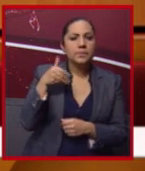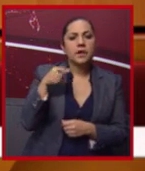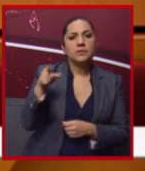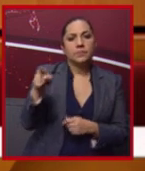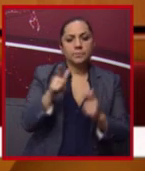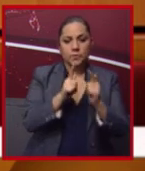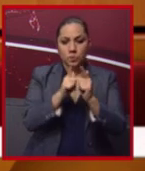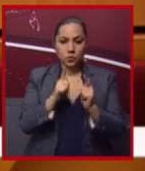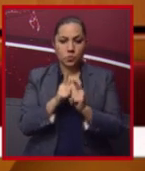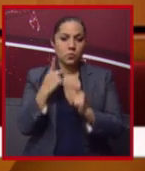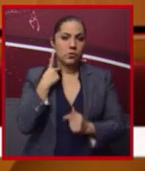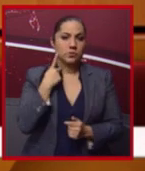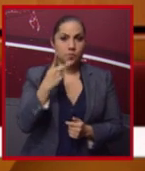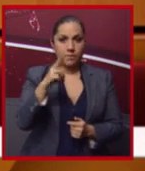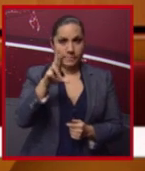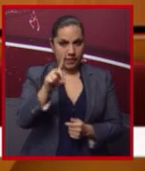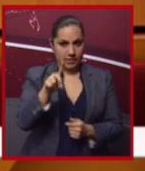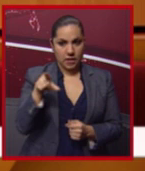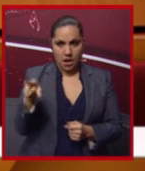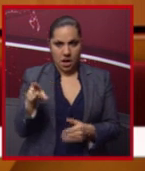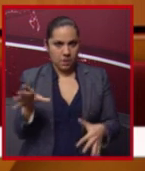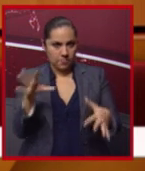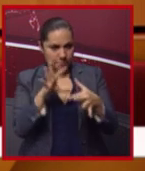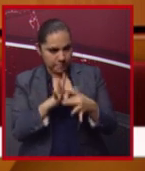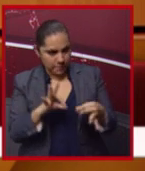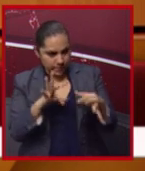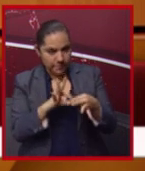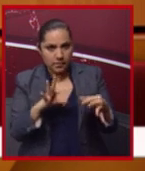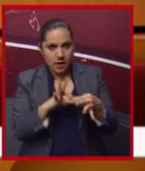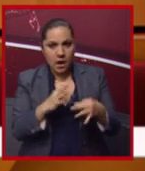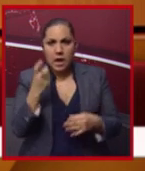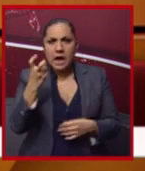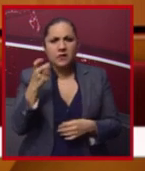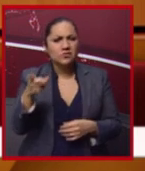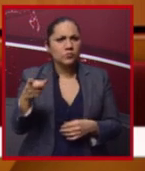el PRD no era un señalamiento aislado.